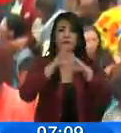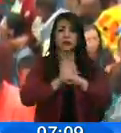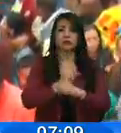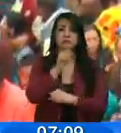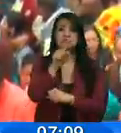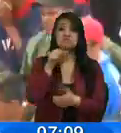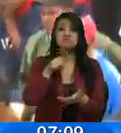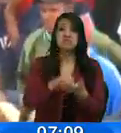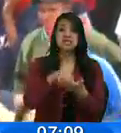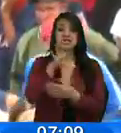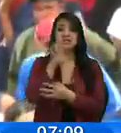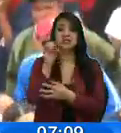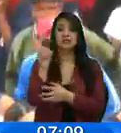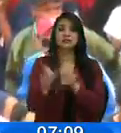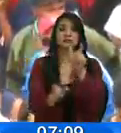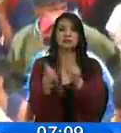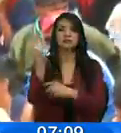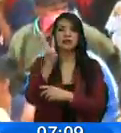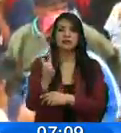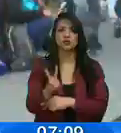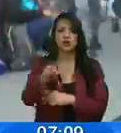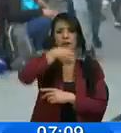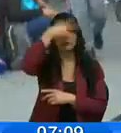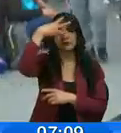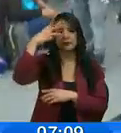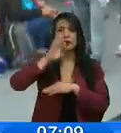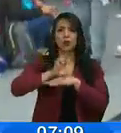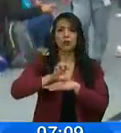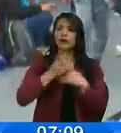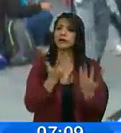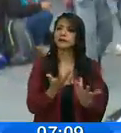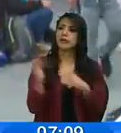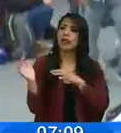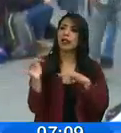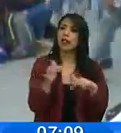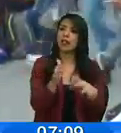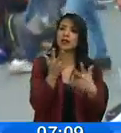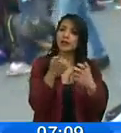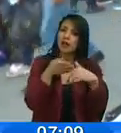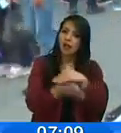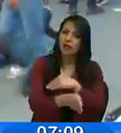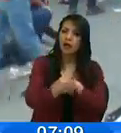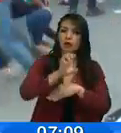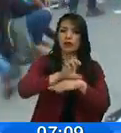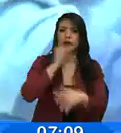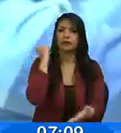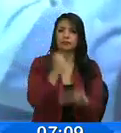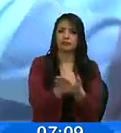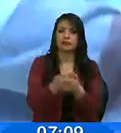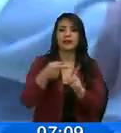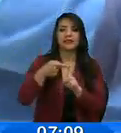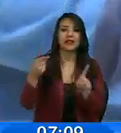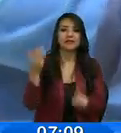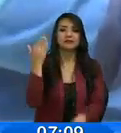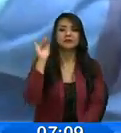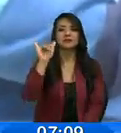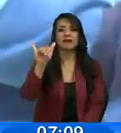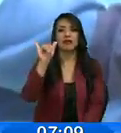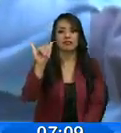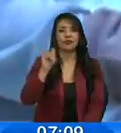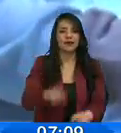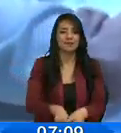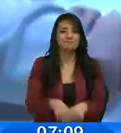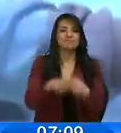ciudadanos venezolanos se encontraban en las afueras de Migración Ecuador, esperando sellar el ingreso al país. Todo esto ocurre desde el sábado anterior, cuando entró